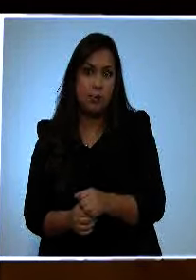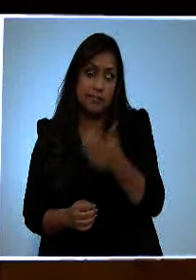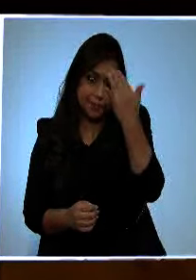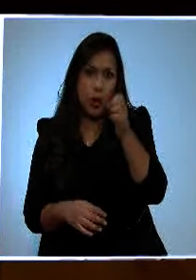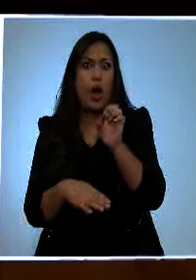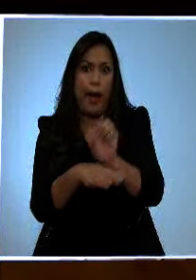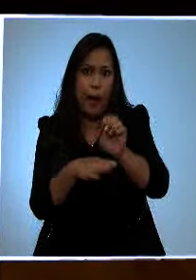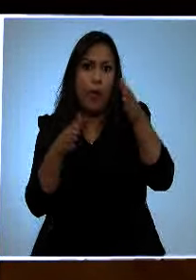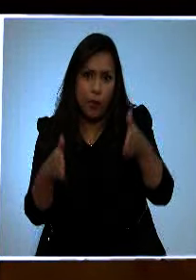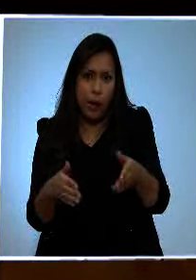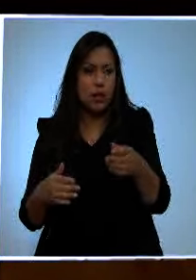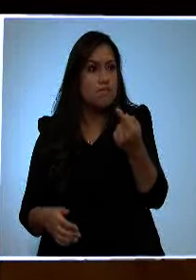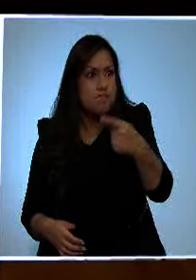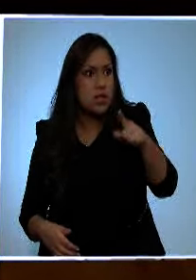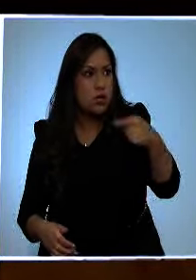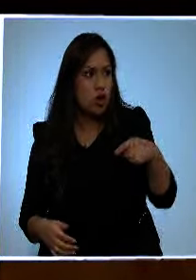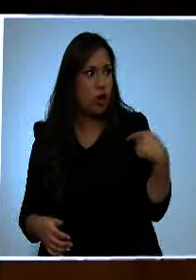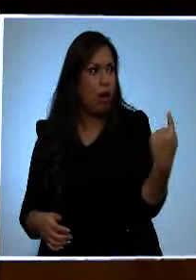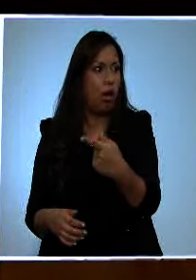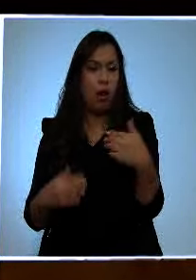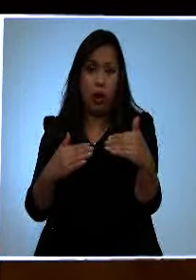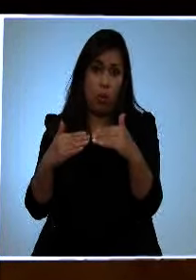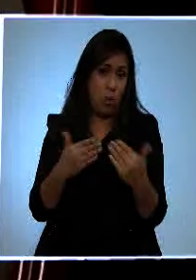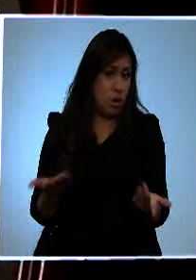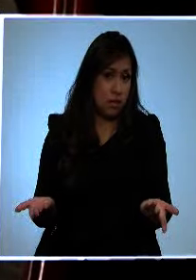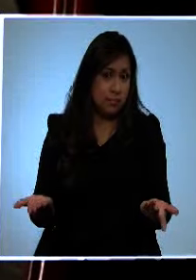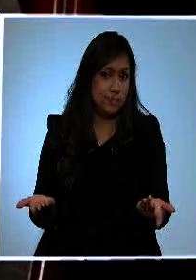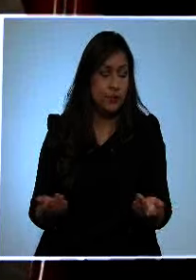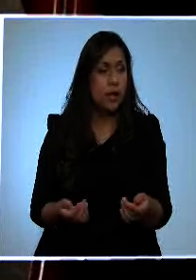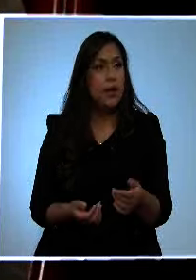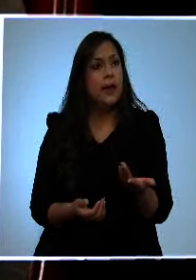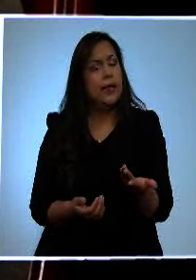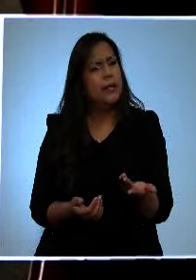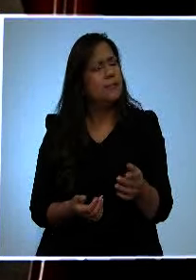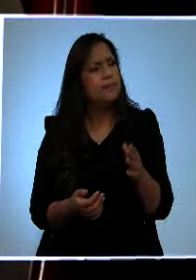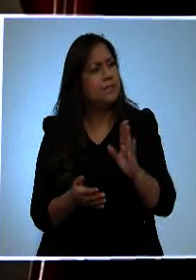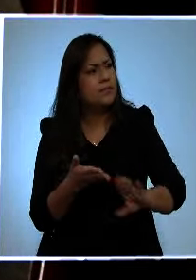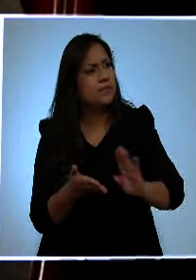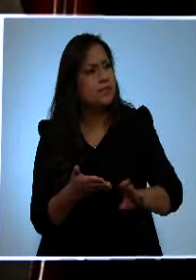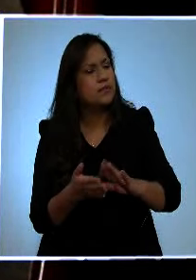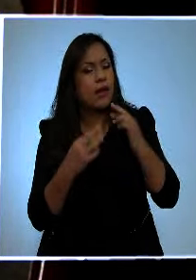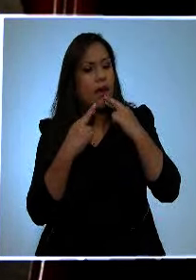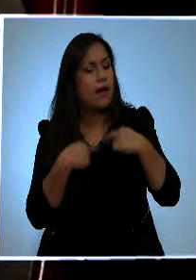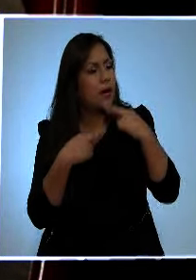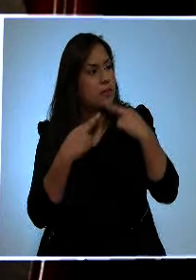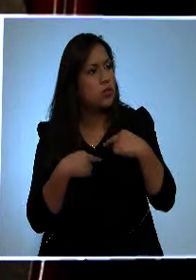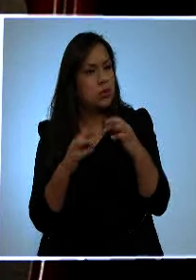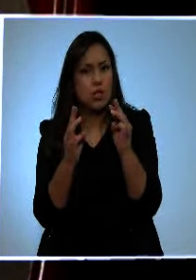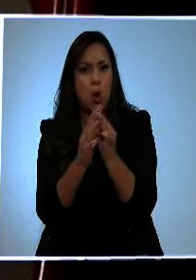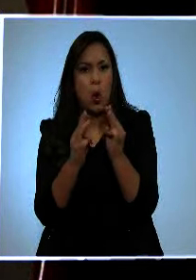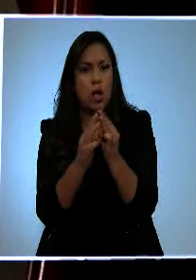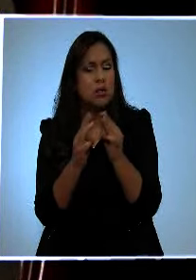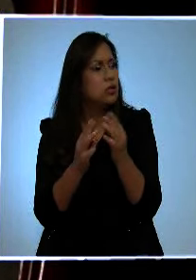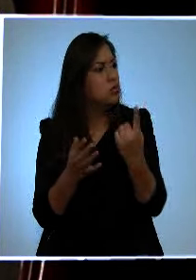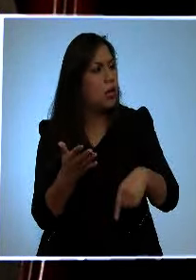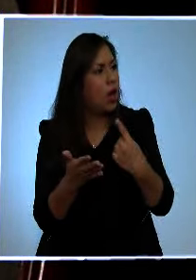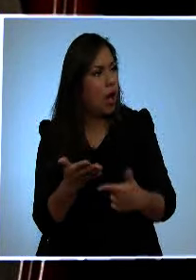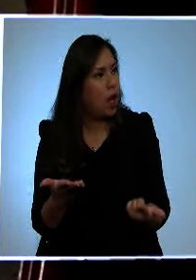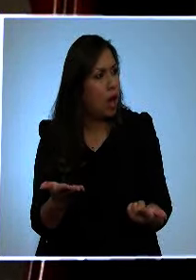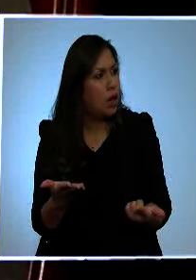menos 7 millones exactamente ya para culminar la entrevista coméntenos Cuáles fueron los resultados ya del Congreso este que se realizó aquí las